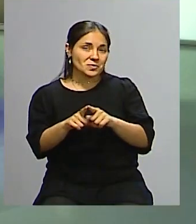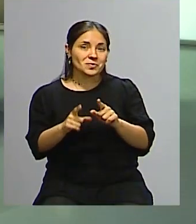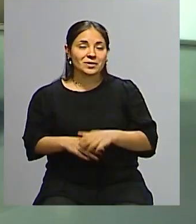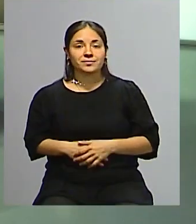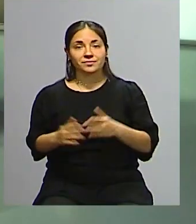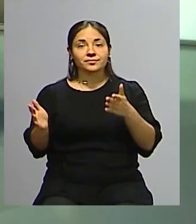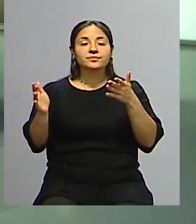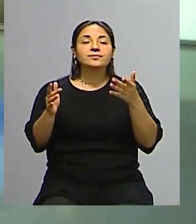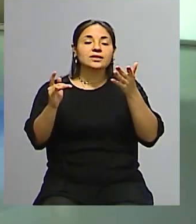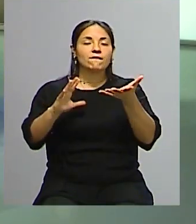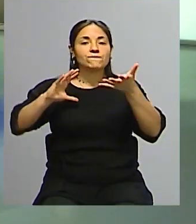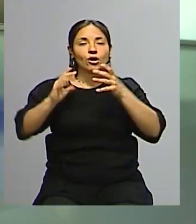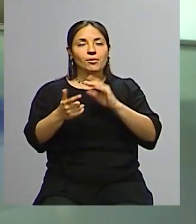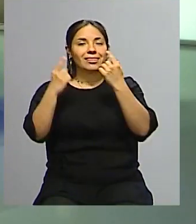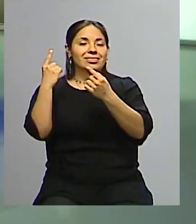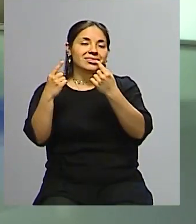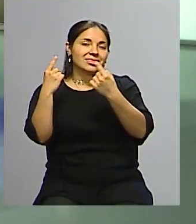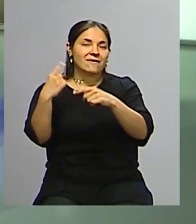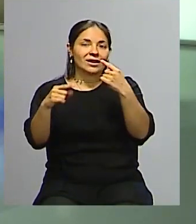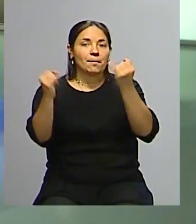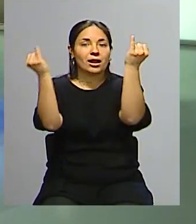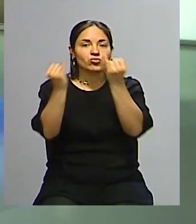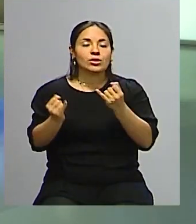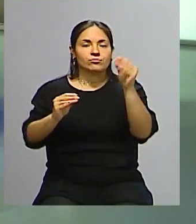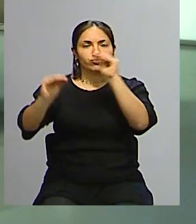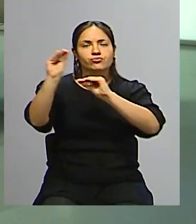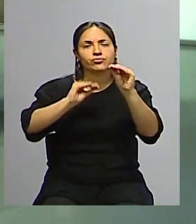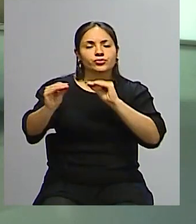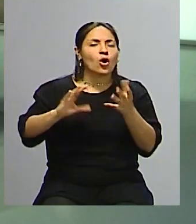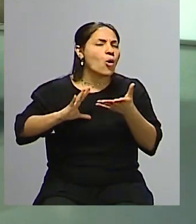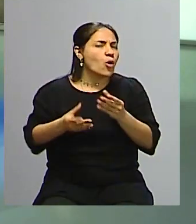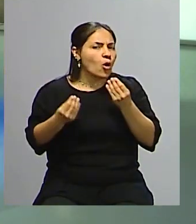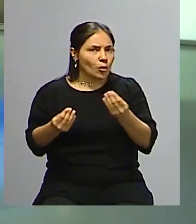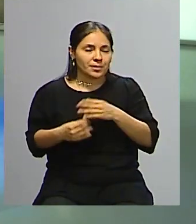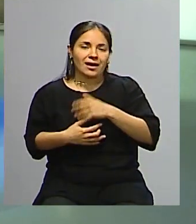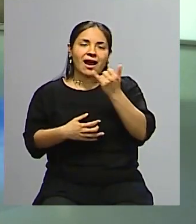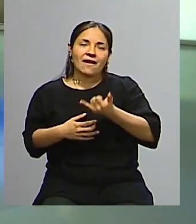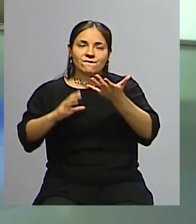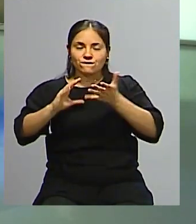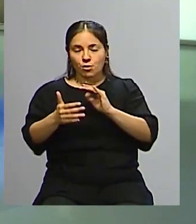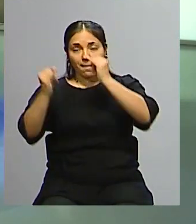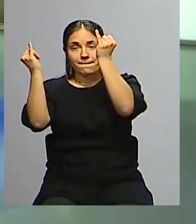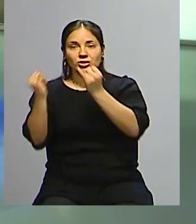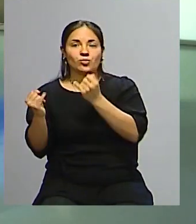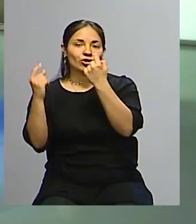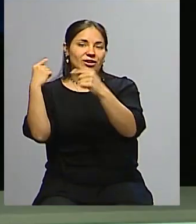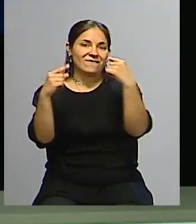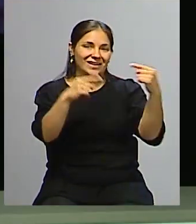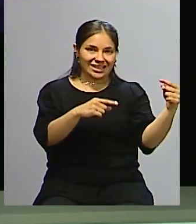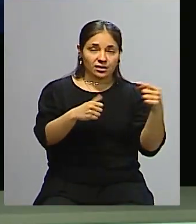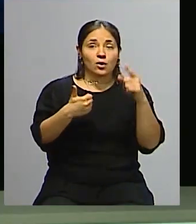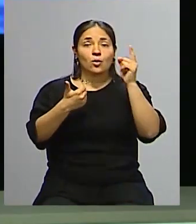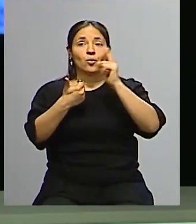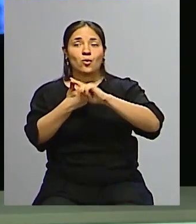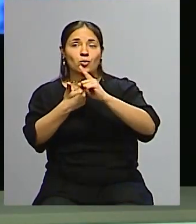son las distintas técnicas que se aplican para ir armando el presupuesto? Bueno, hay varias técnicas y varios tipos de presupuestos. Una de las